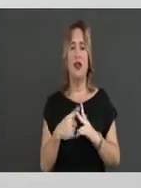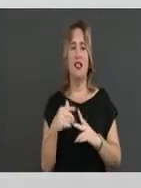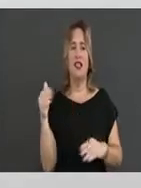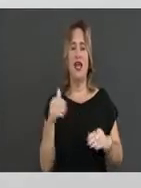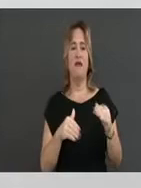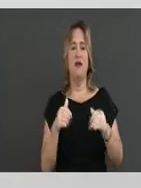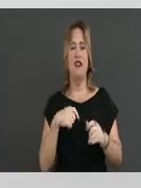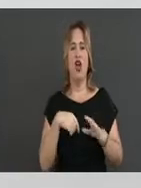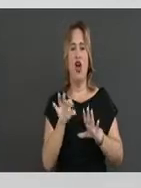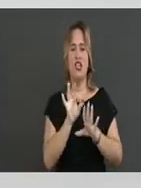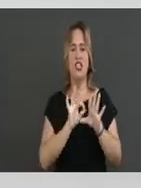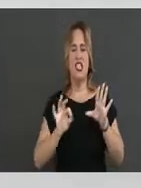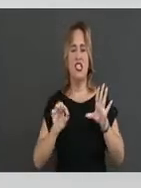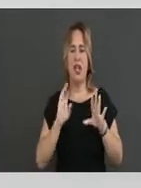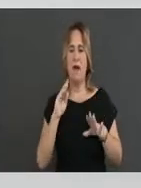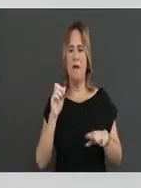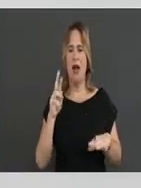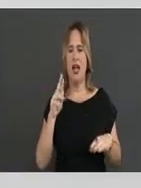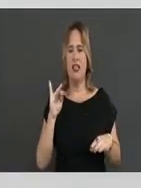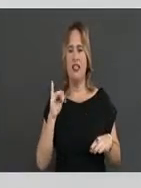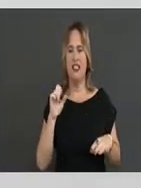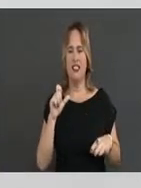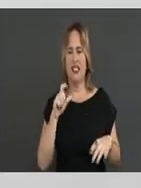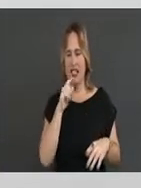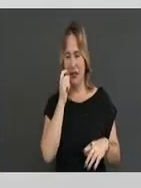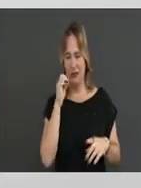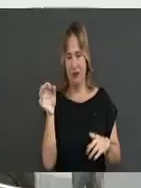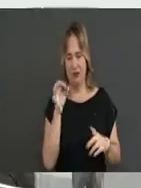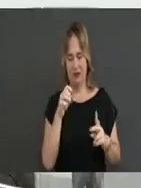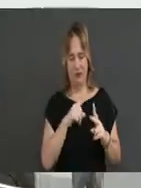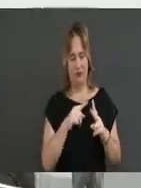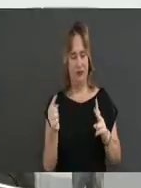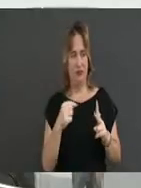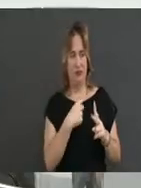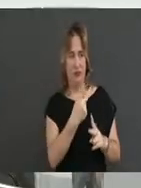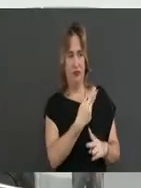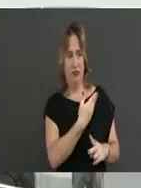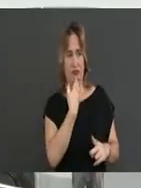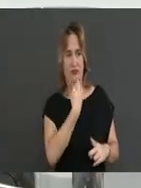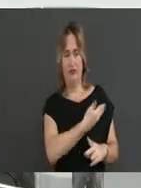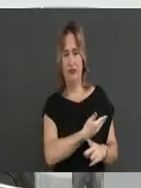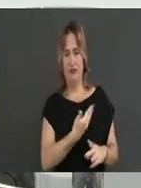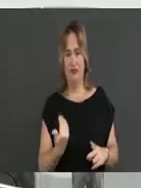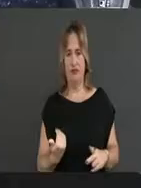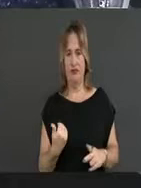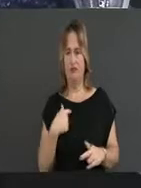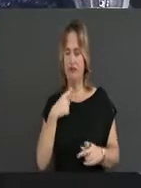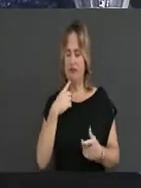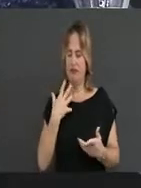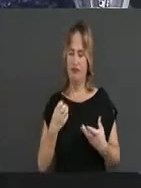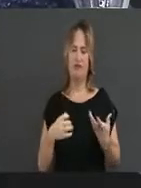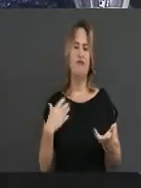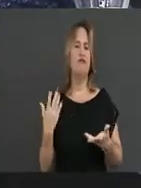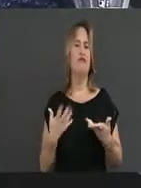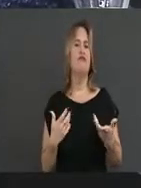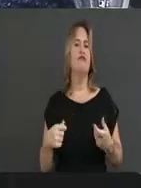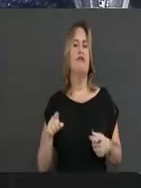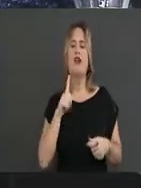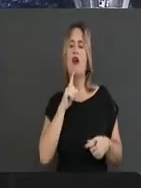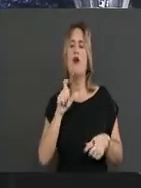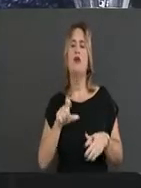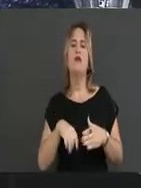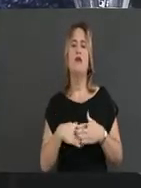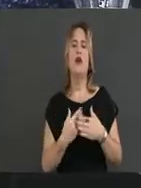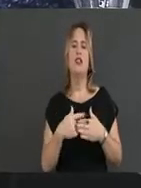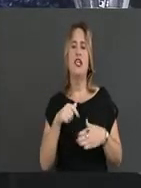representación, al ingeniero Alberto Martel, representación de Aguas Turquino. Bienvenidos ambos, muy buenos días y es un gusto poder compartir. Desde la última vez,